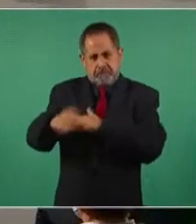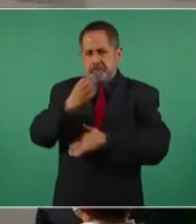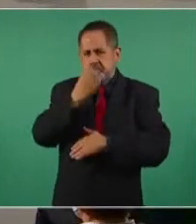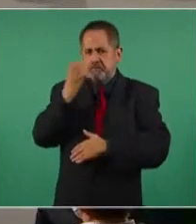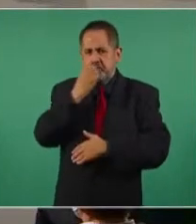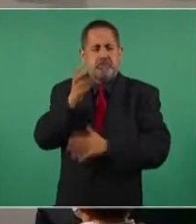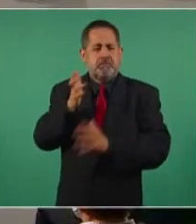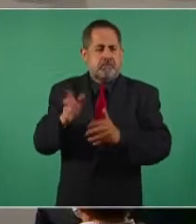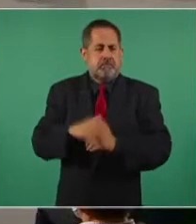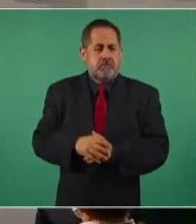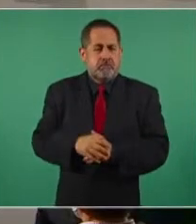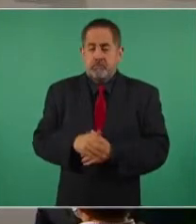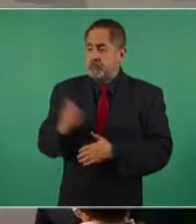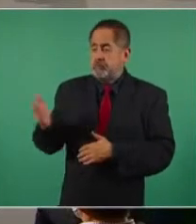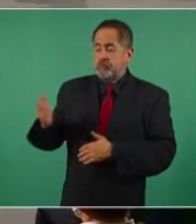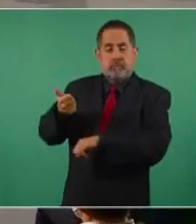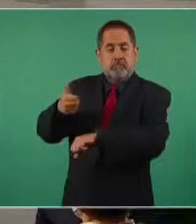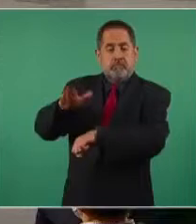la